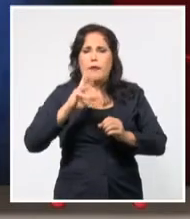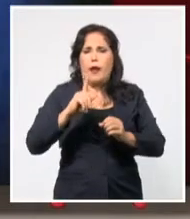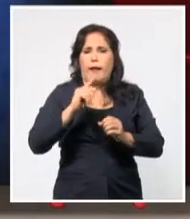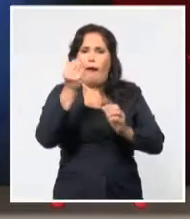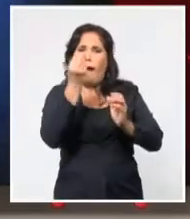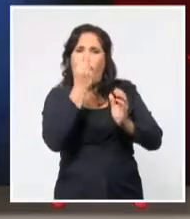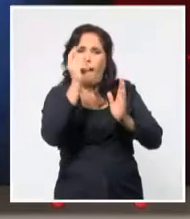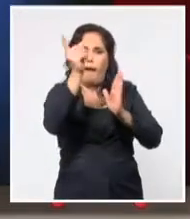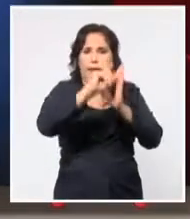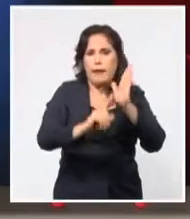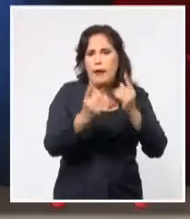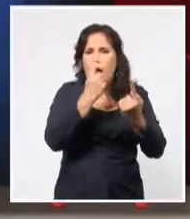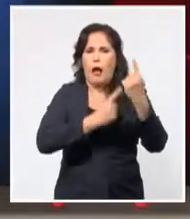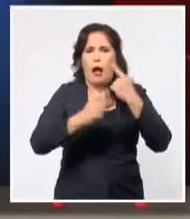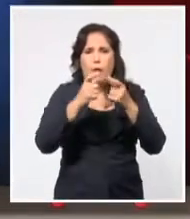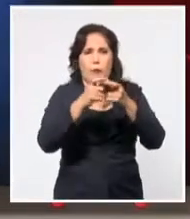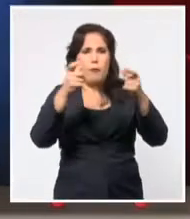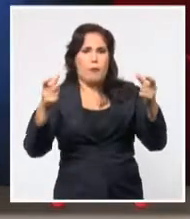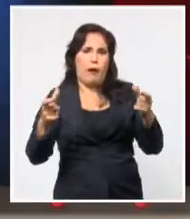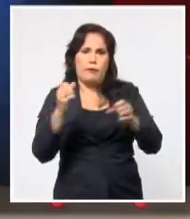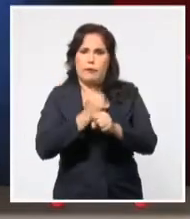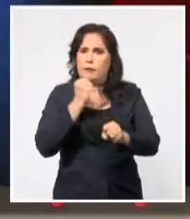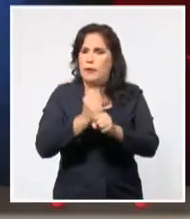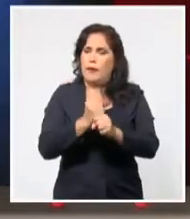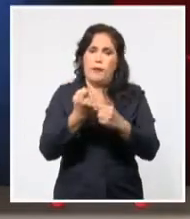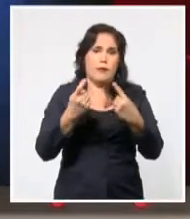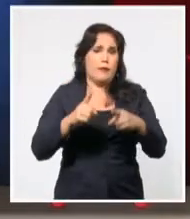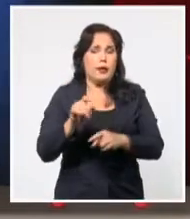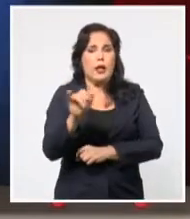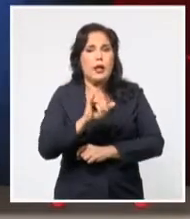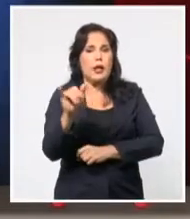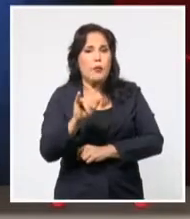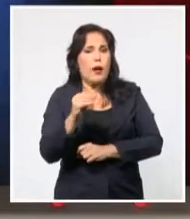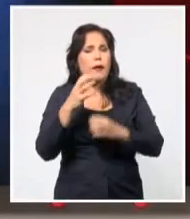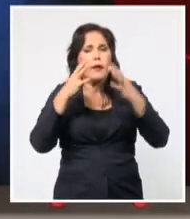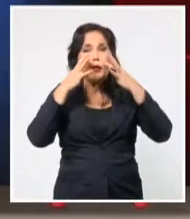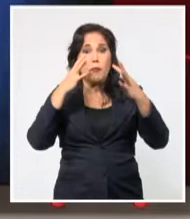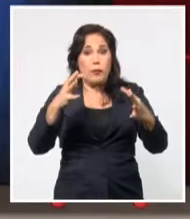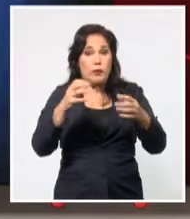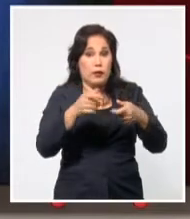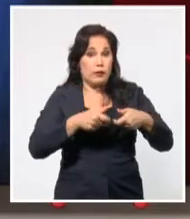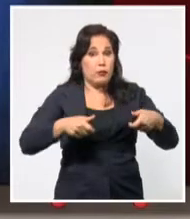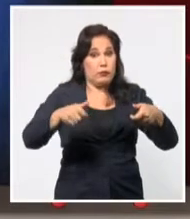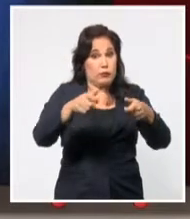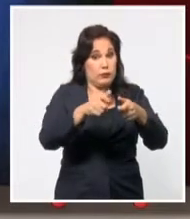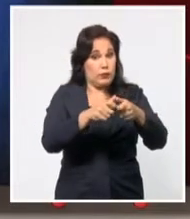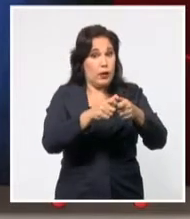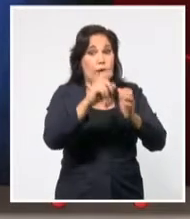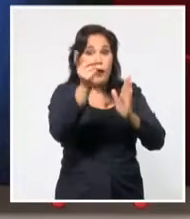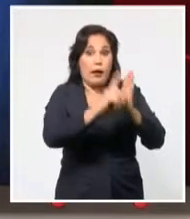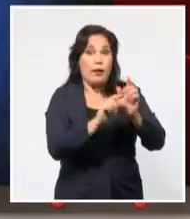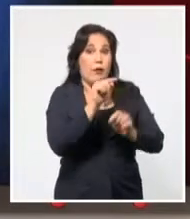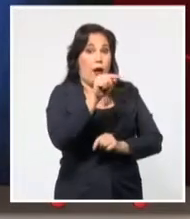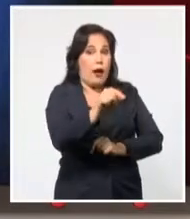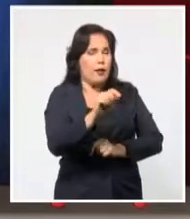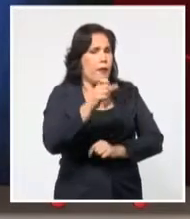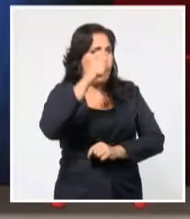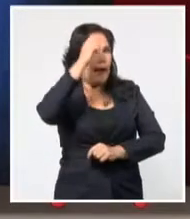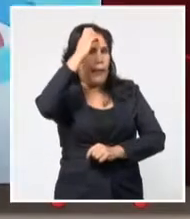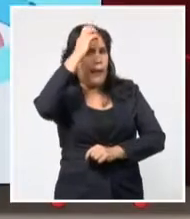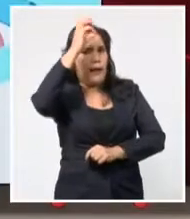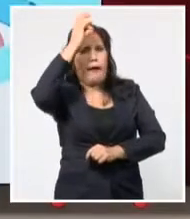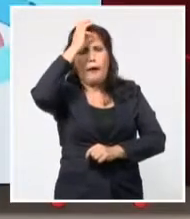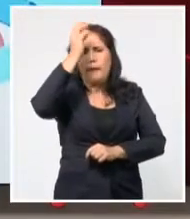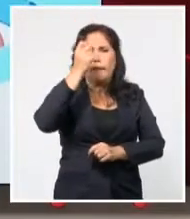las empresas y en los planteles laborales, así como el rol activo de los consejos energéticos en cada territorio.